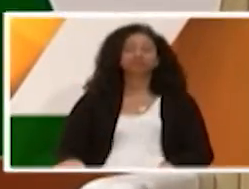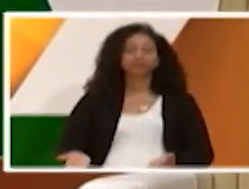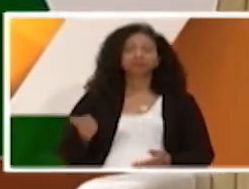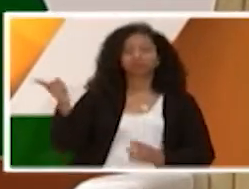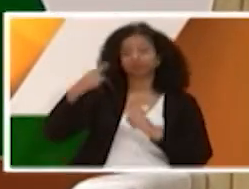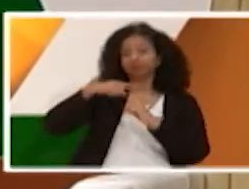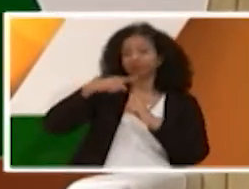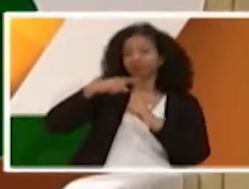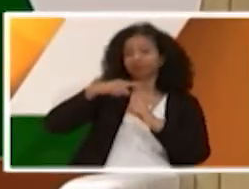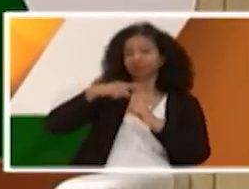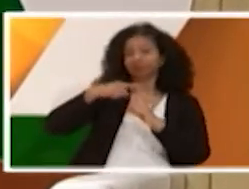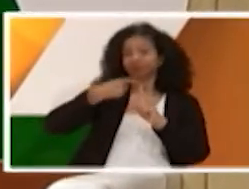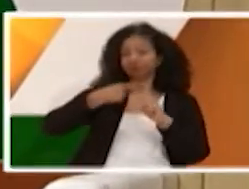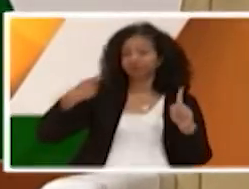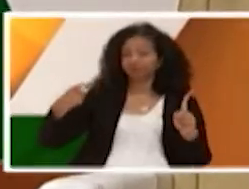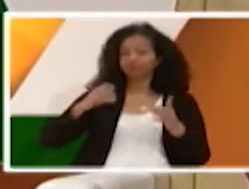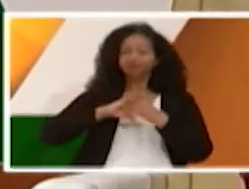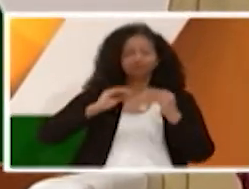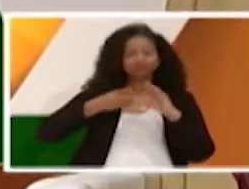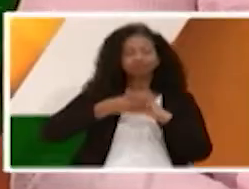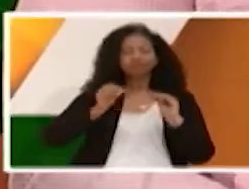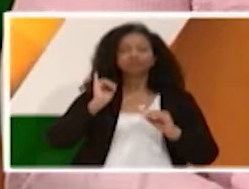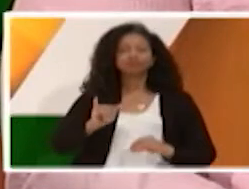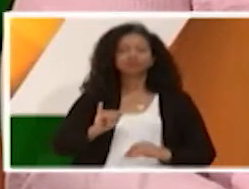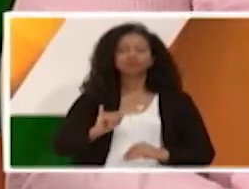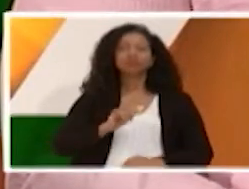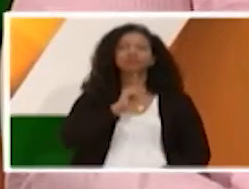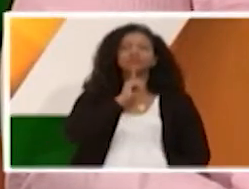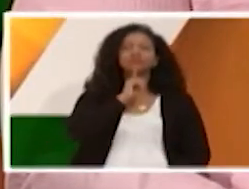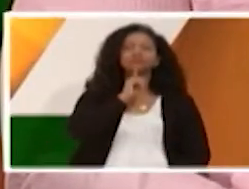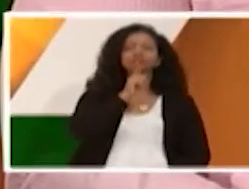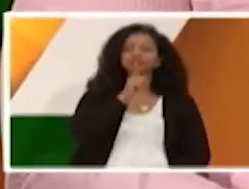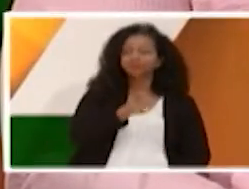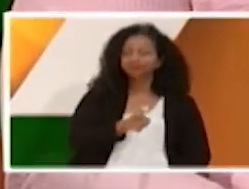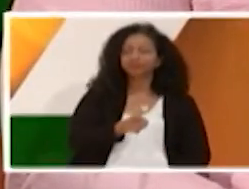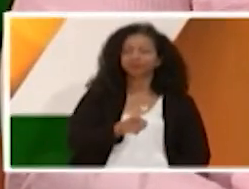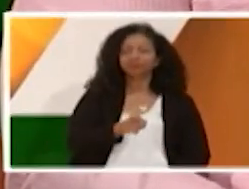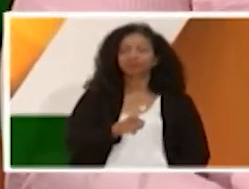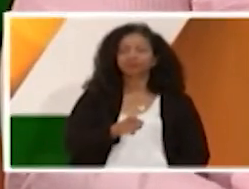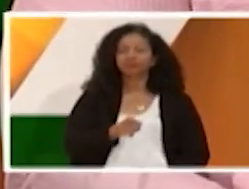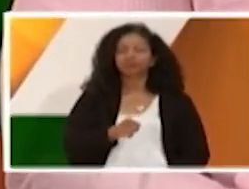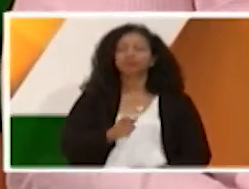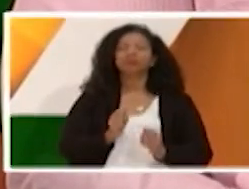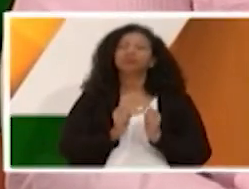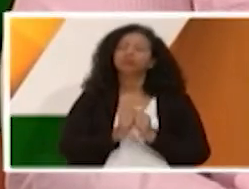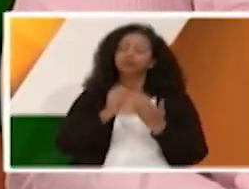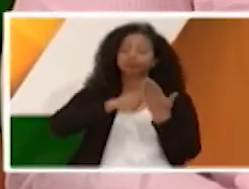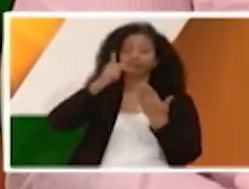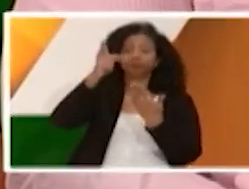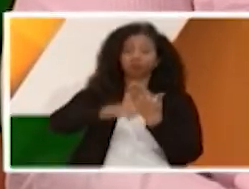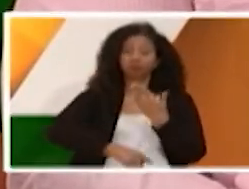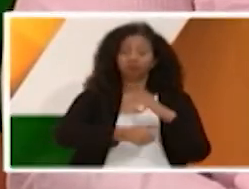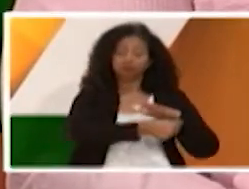vienes de San Cristóbal a hablarnos siempre de estos temas. Efectivamente, Sabe que con el programa Saliendo